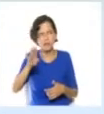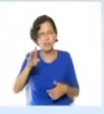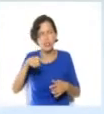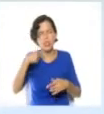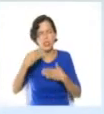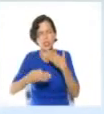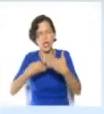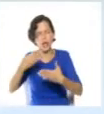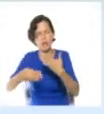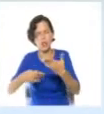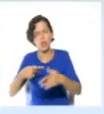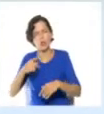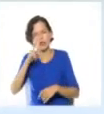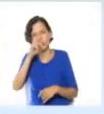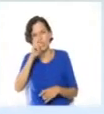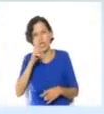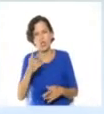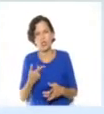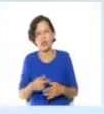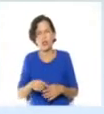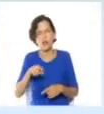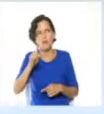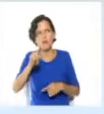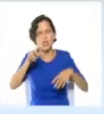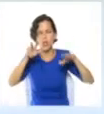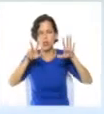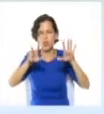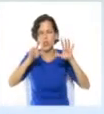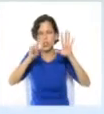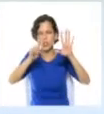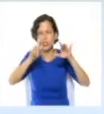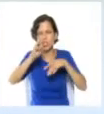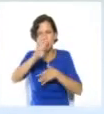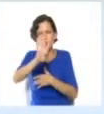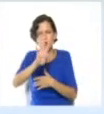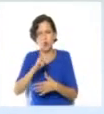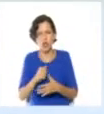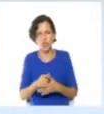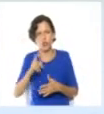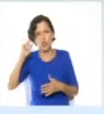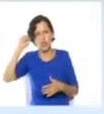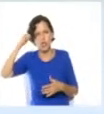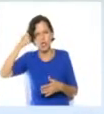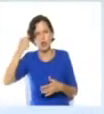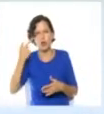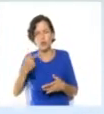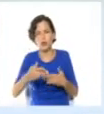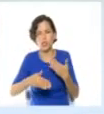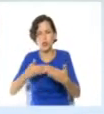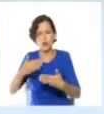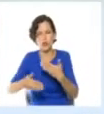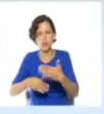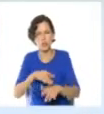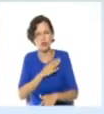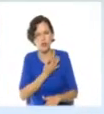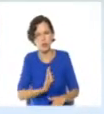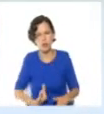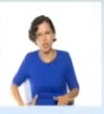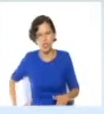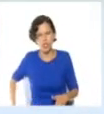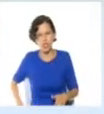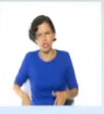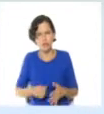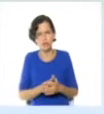tiempos, pasamos a lo que es el año de 1864. Recordemos que en este periodo presidencial